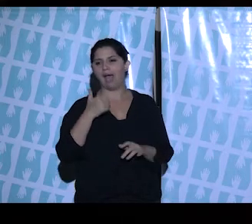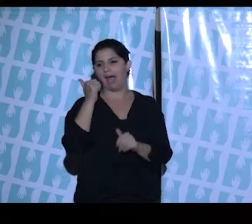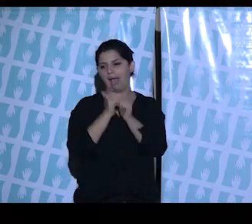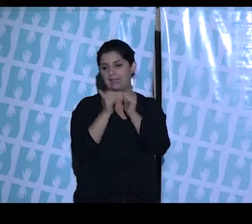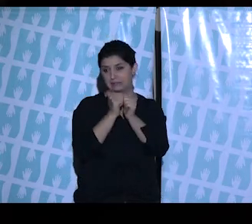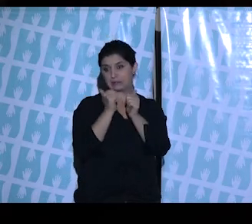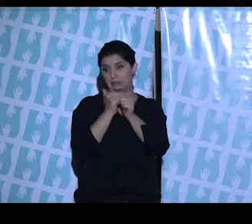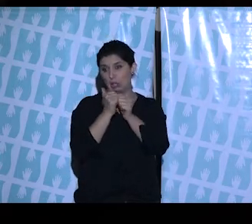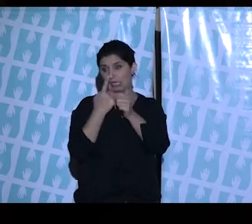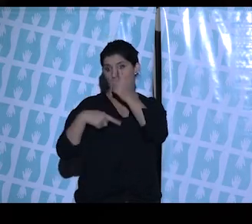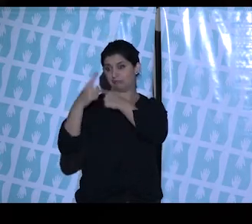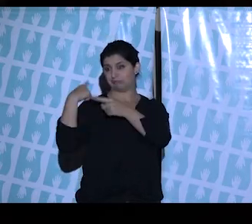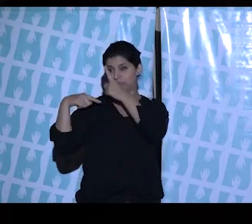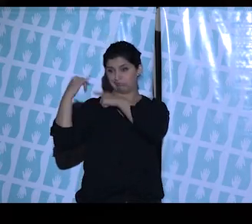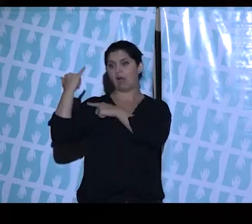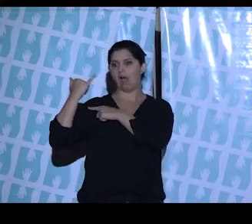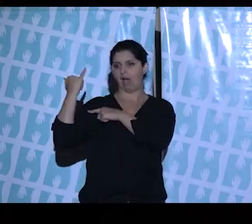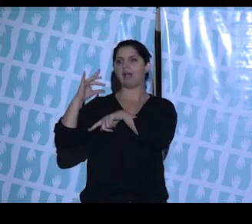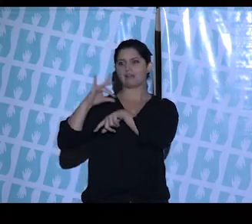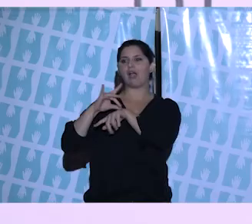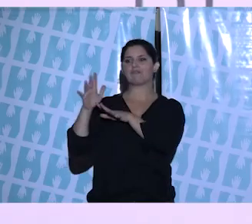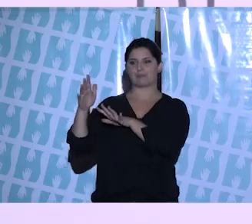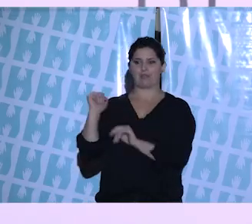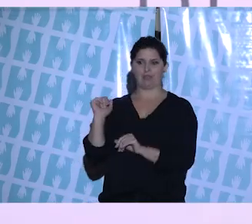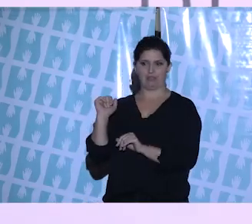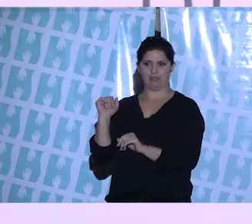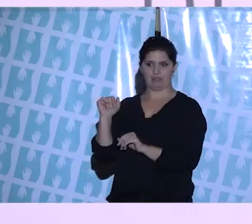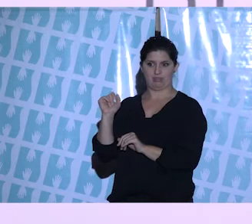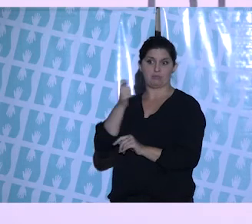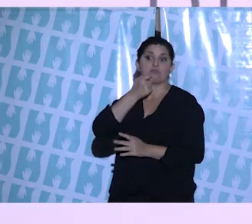antecedentes familiares de enfermedad de Parkinson.